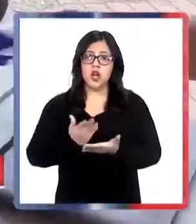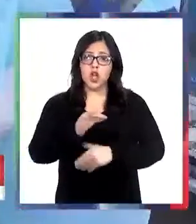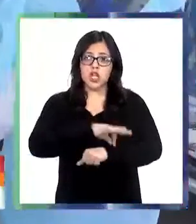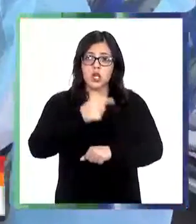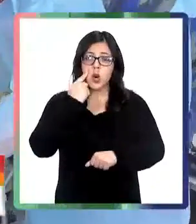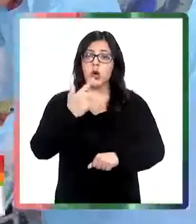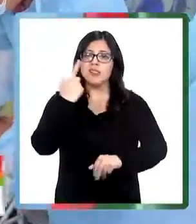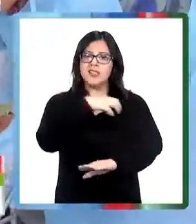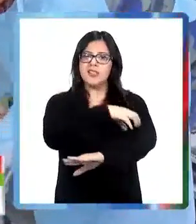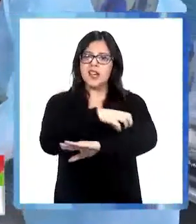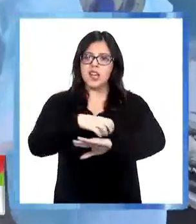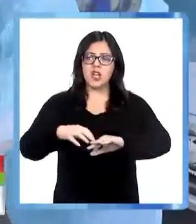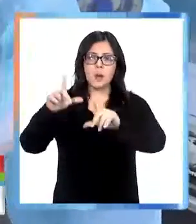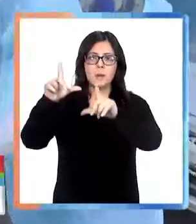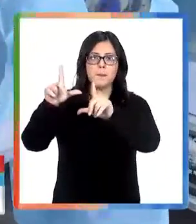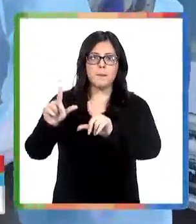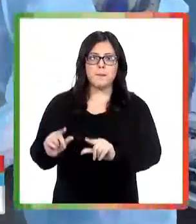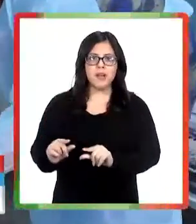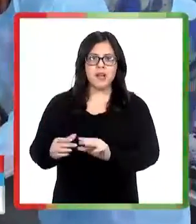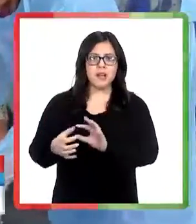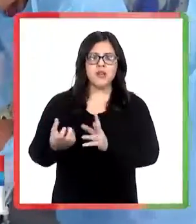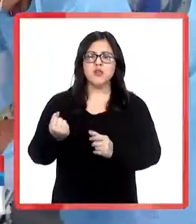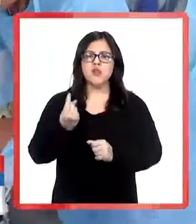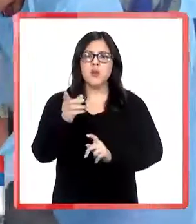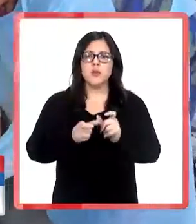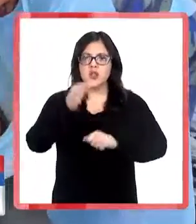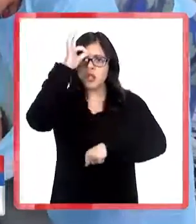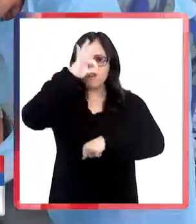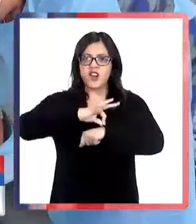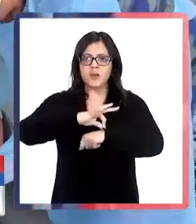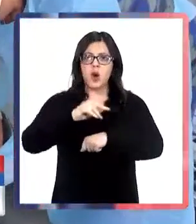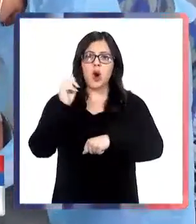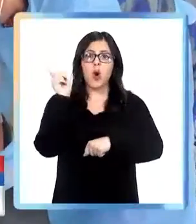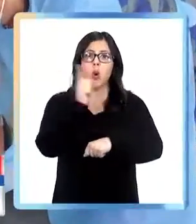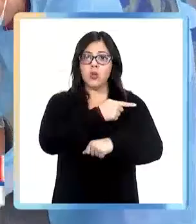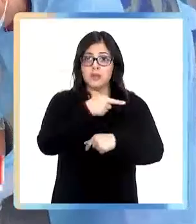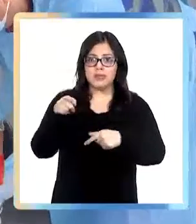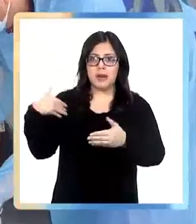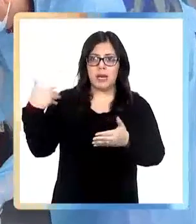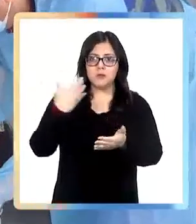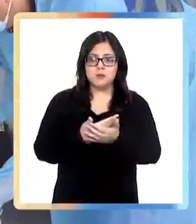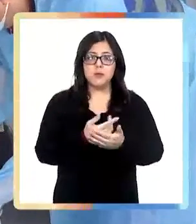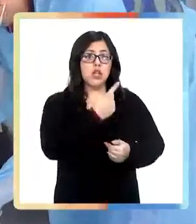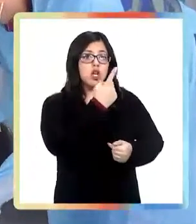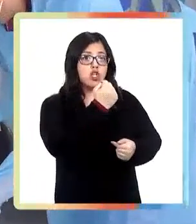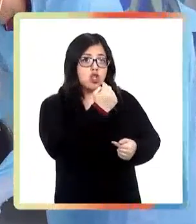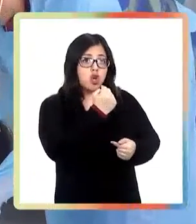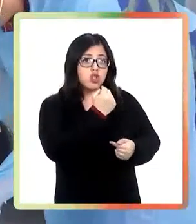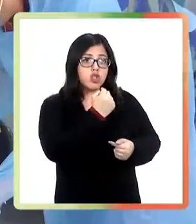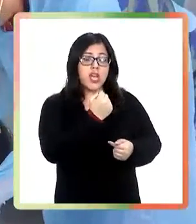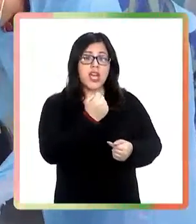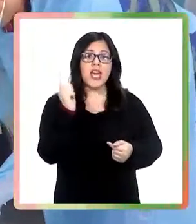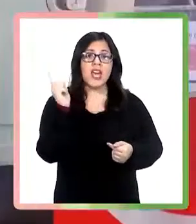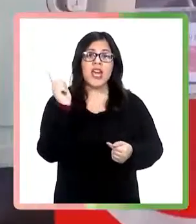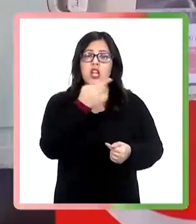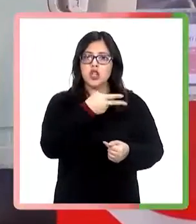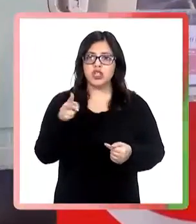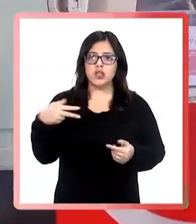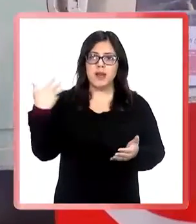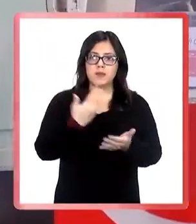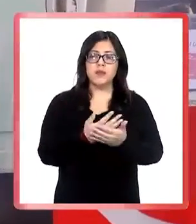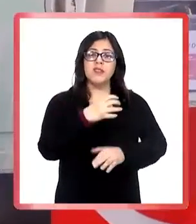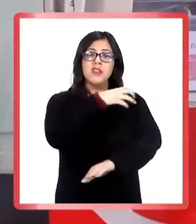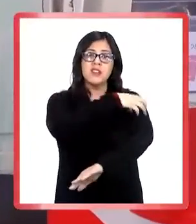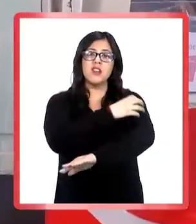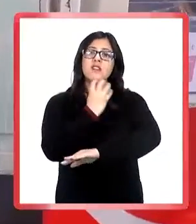Salud, 7 regiones disminuyeron sus casos en los últimos 7 días y 11 lo hacen en las últimas 2 semanas. La región